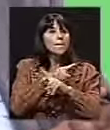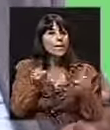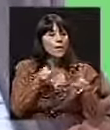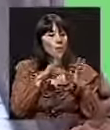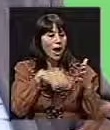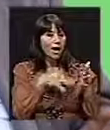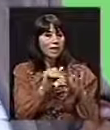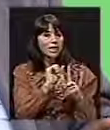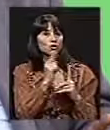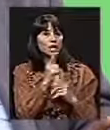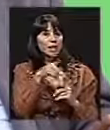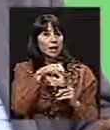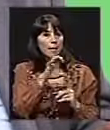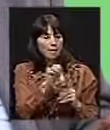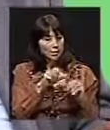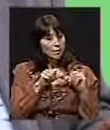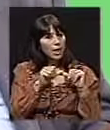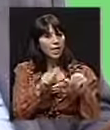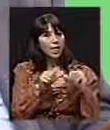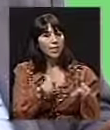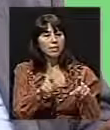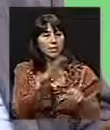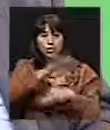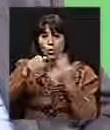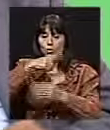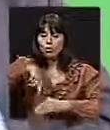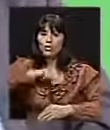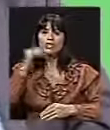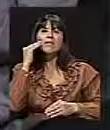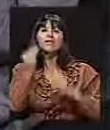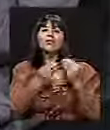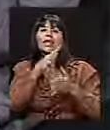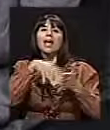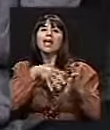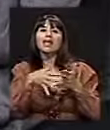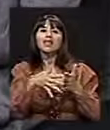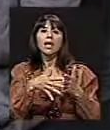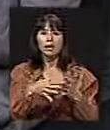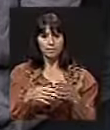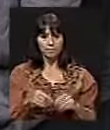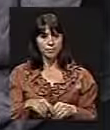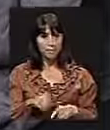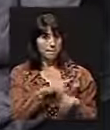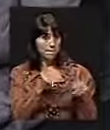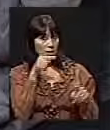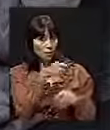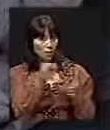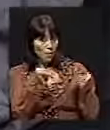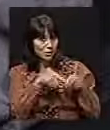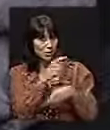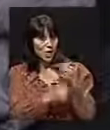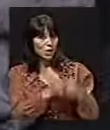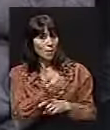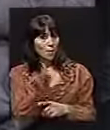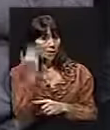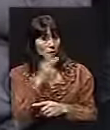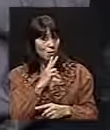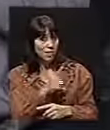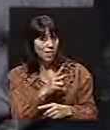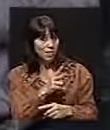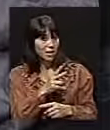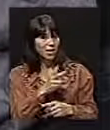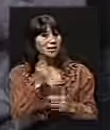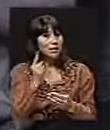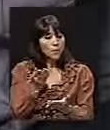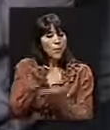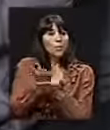todos sabemos en qué consiste la agenda social del PASE. Pero justamente fue eso lo que pasó el año pasado, ¿no? Se propuso a Partido de Liberación